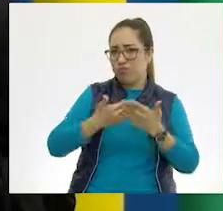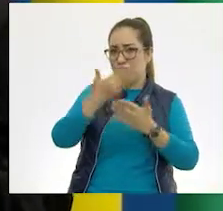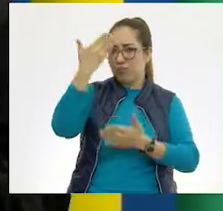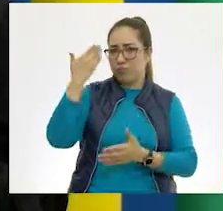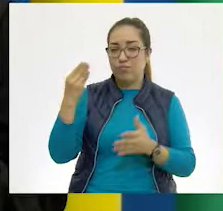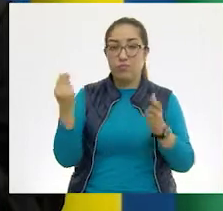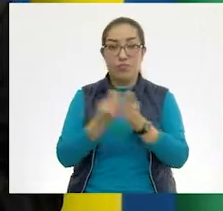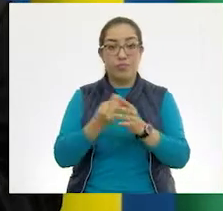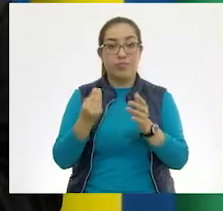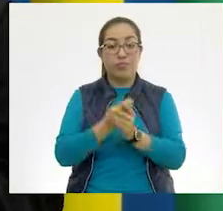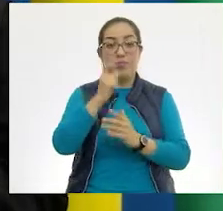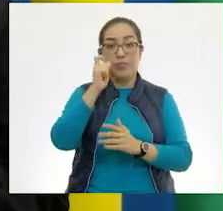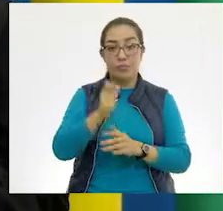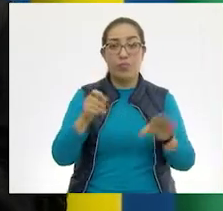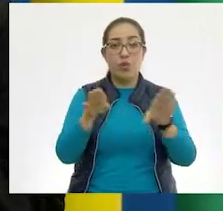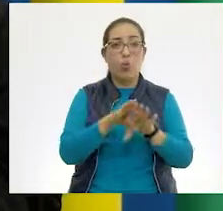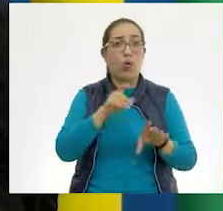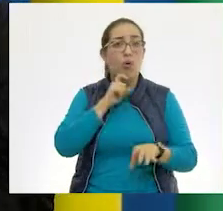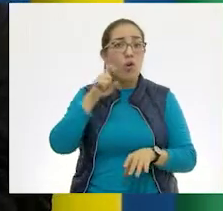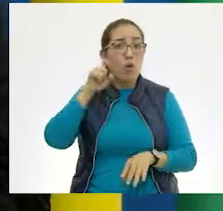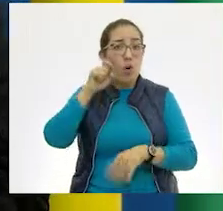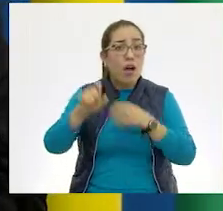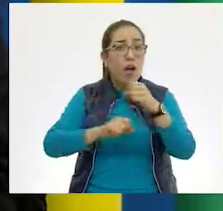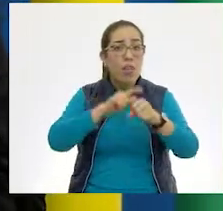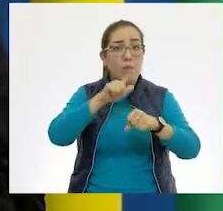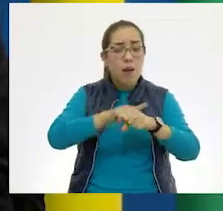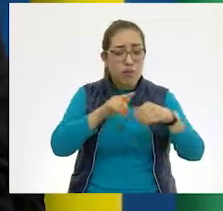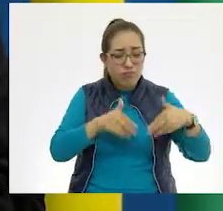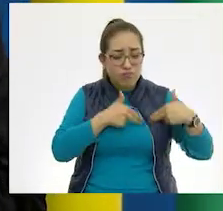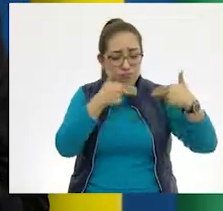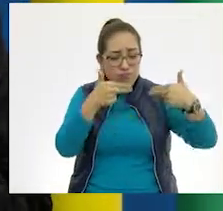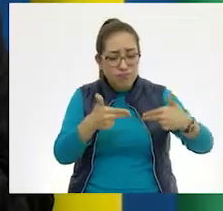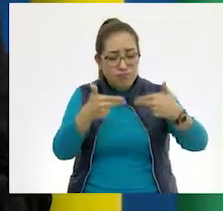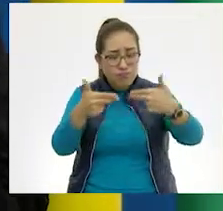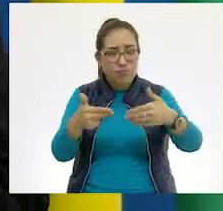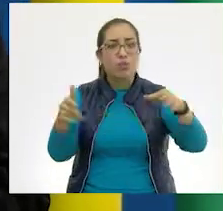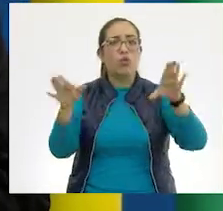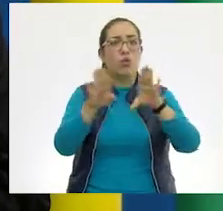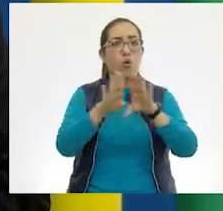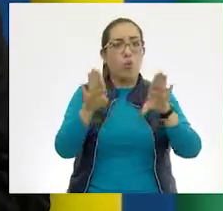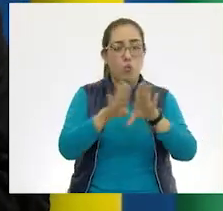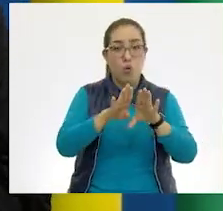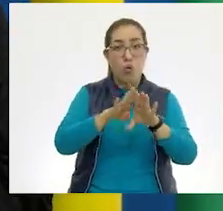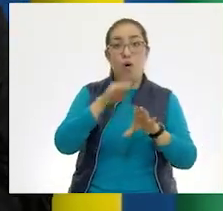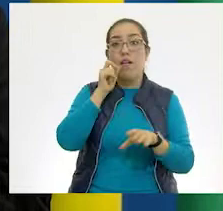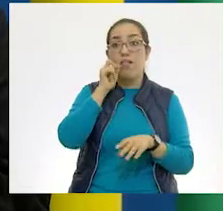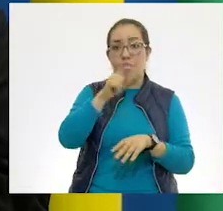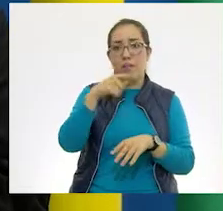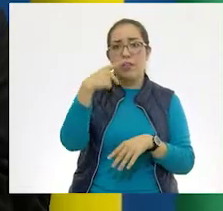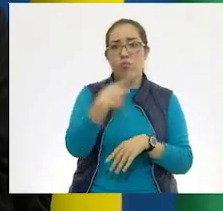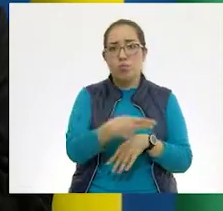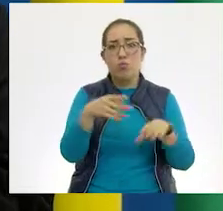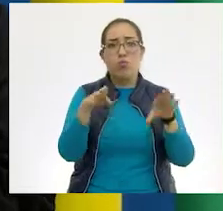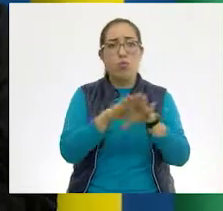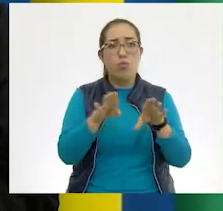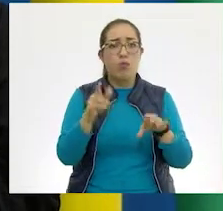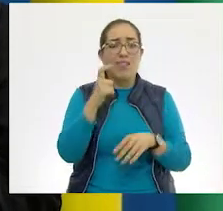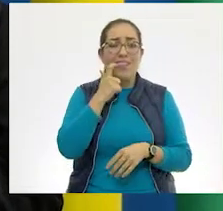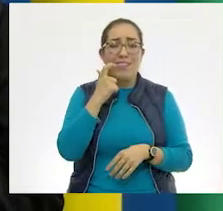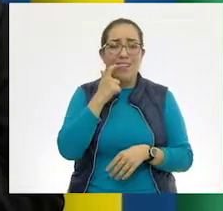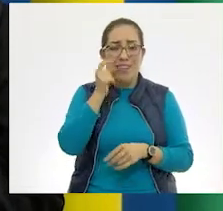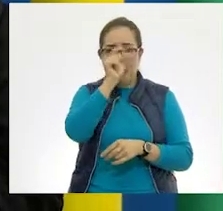la reproducción sexual de los animales y repasamos las características de los vertebrados y